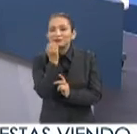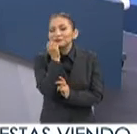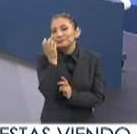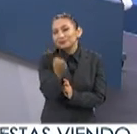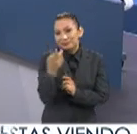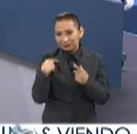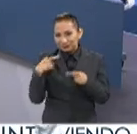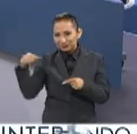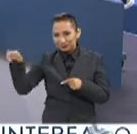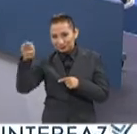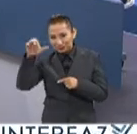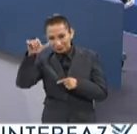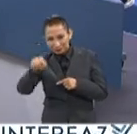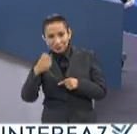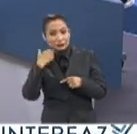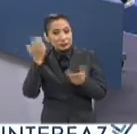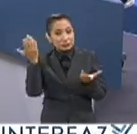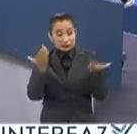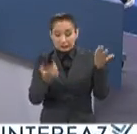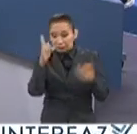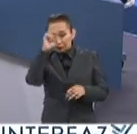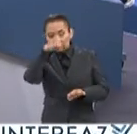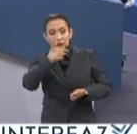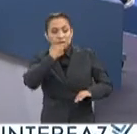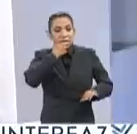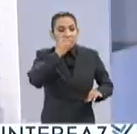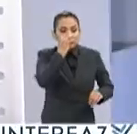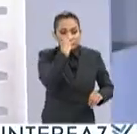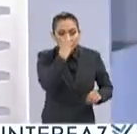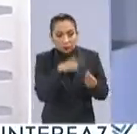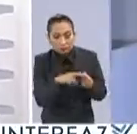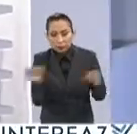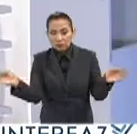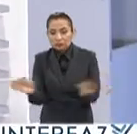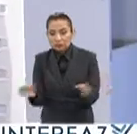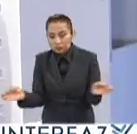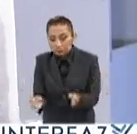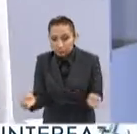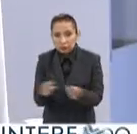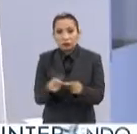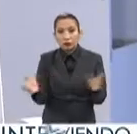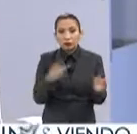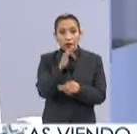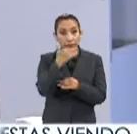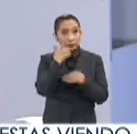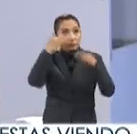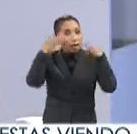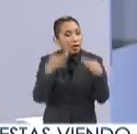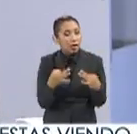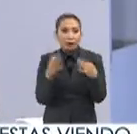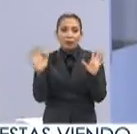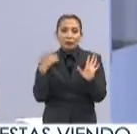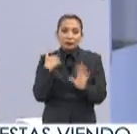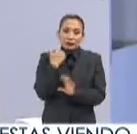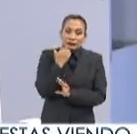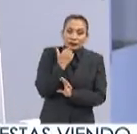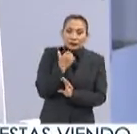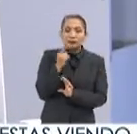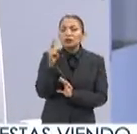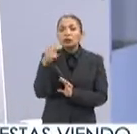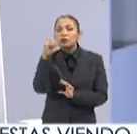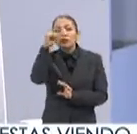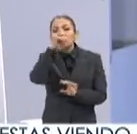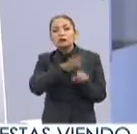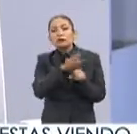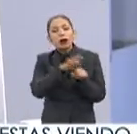los becarios, que hay veces que es difícil adaptarse, la comida, el frío, no todo es miel sobre hojuelas. ¿Qué fue lo más difícil para